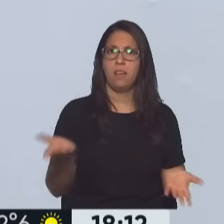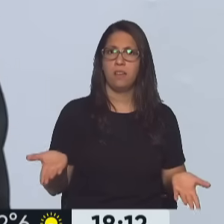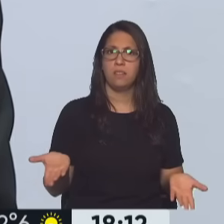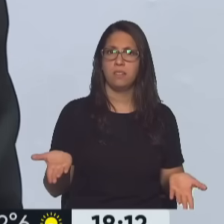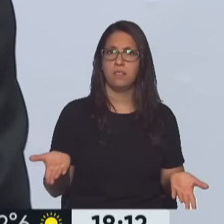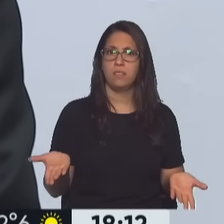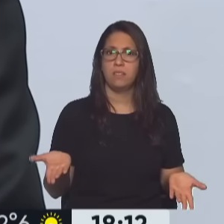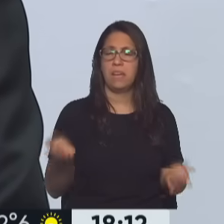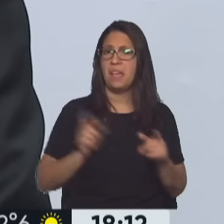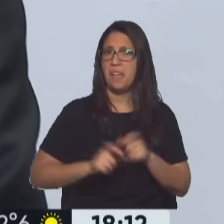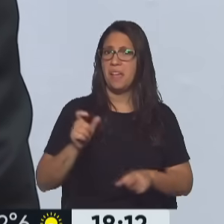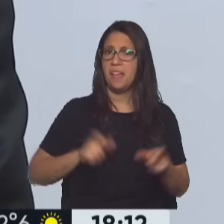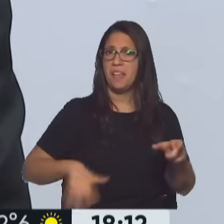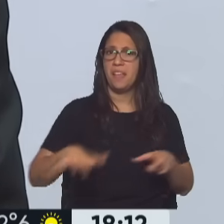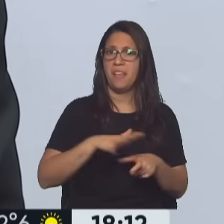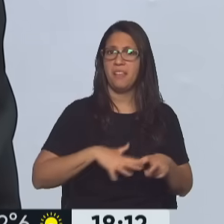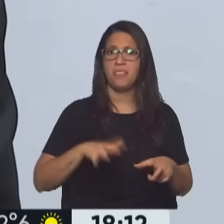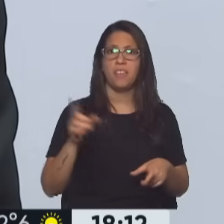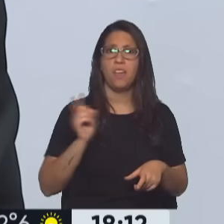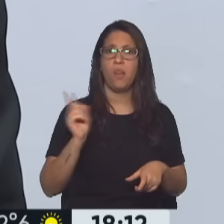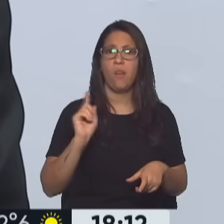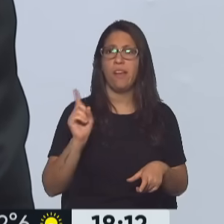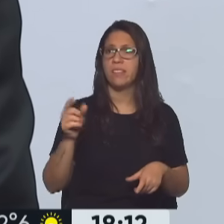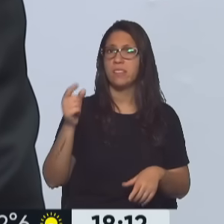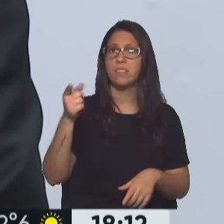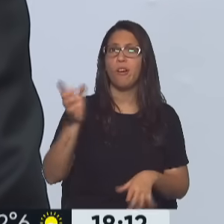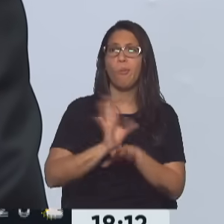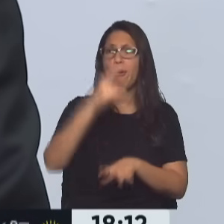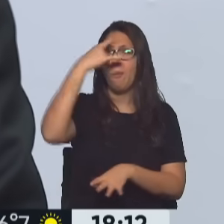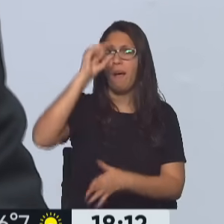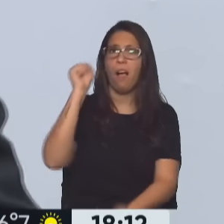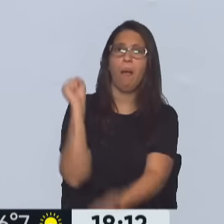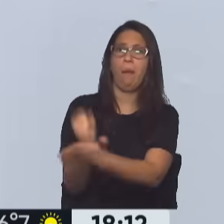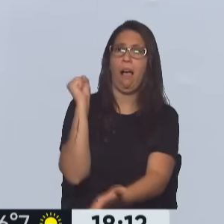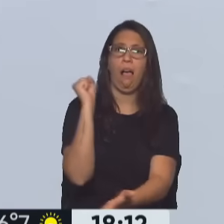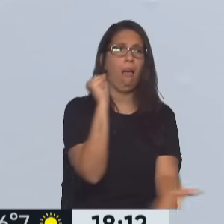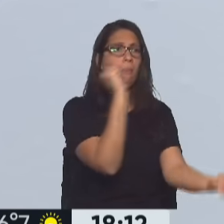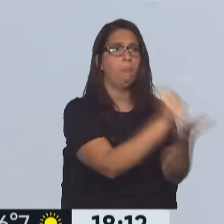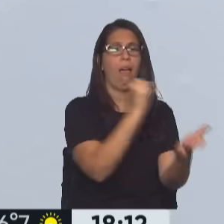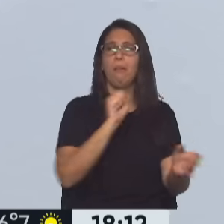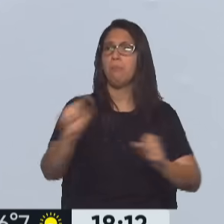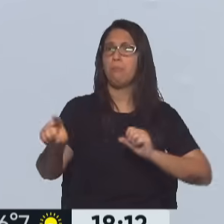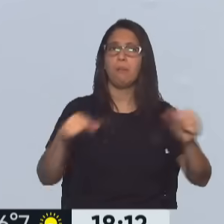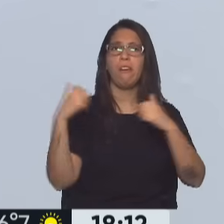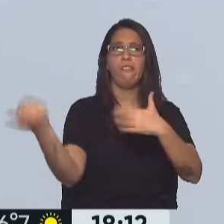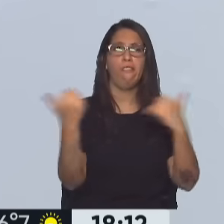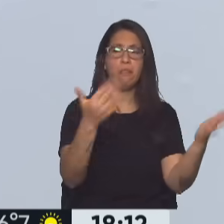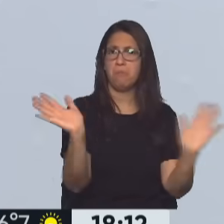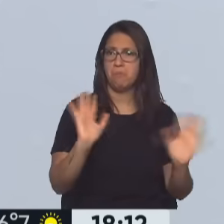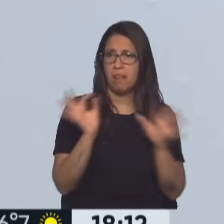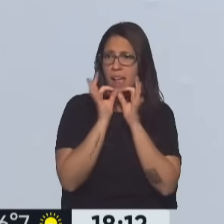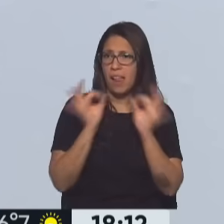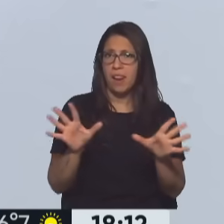que la gente no es ganado a la que le ponen un sello, elige libremente, va a la urna, elige de acuerdo